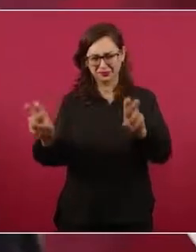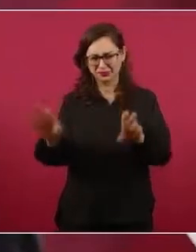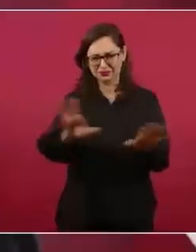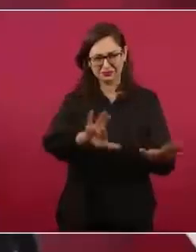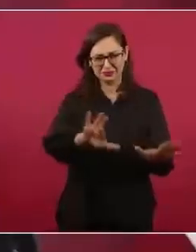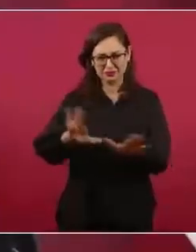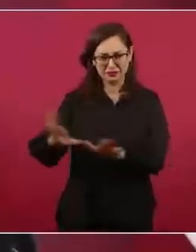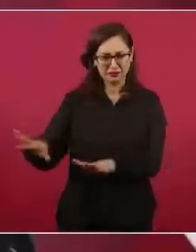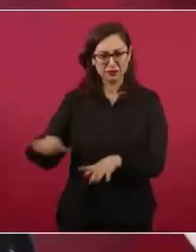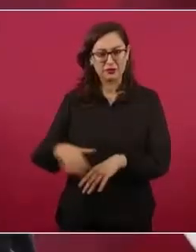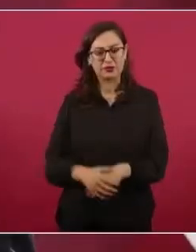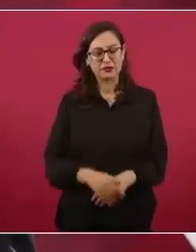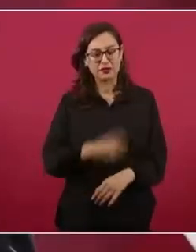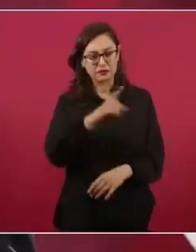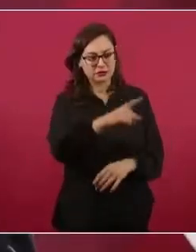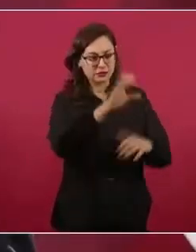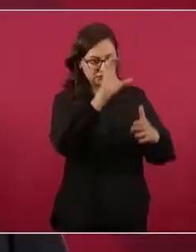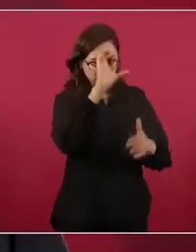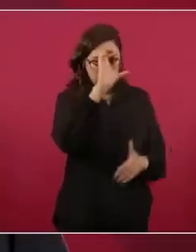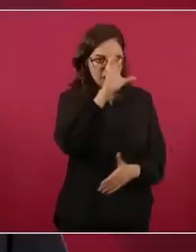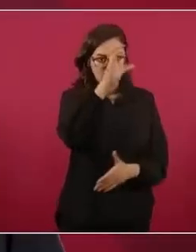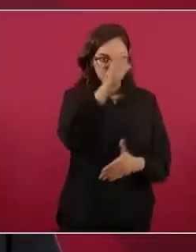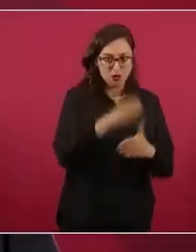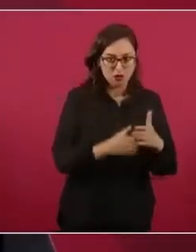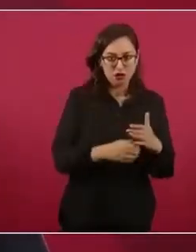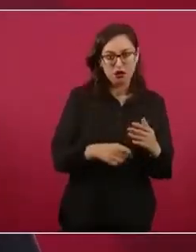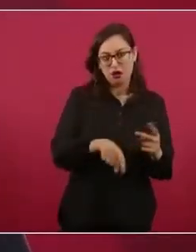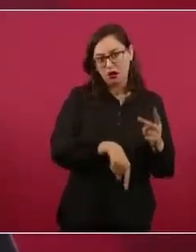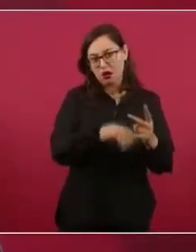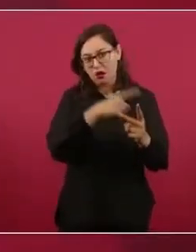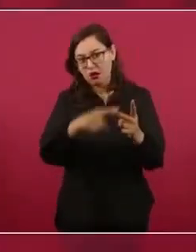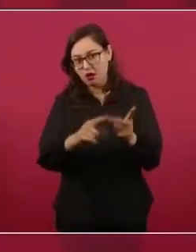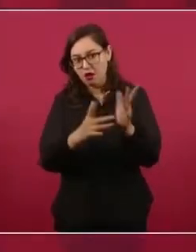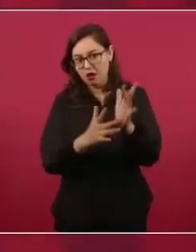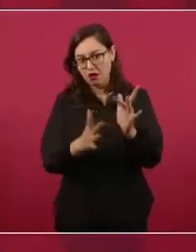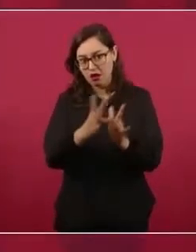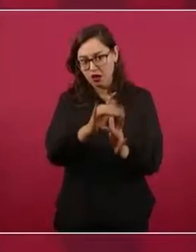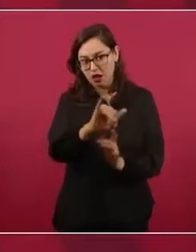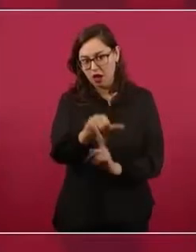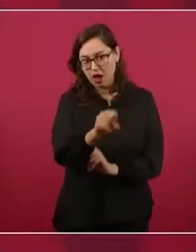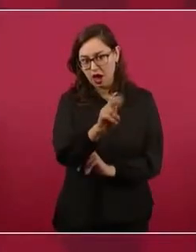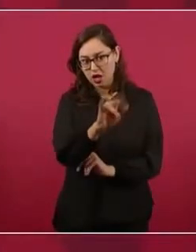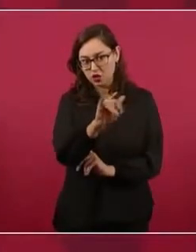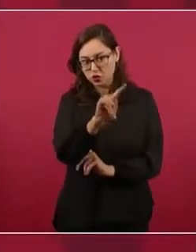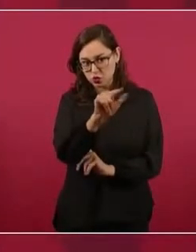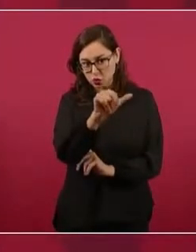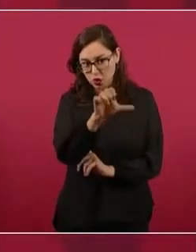pero lo que ellos plantean de que se debe